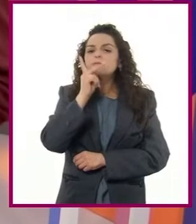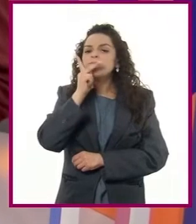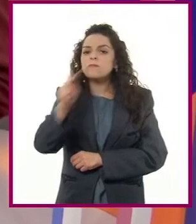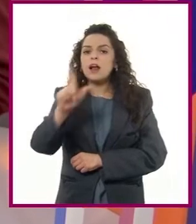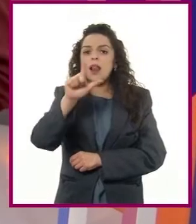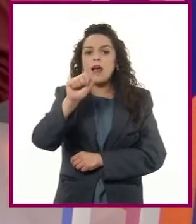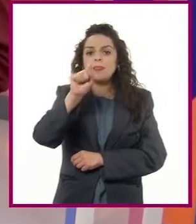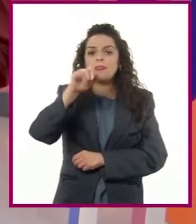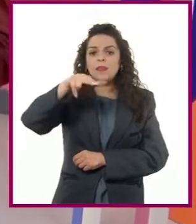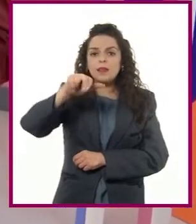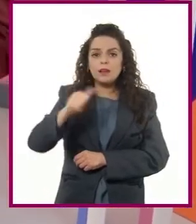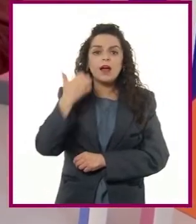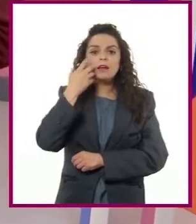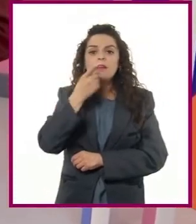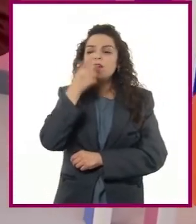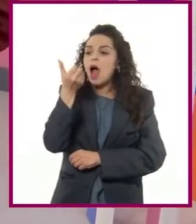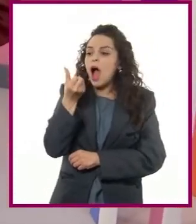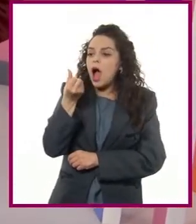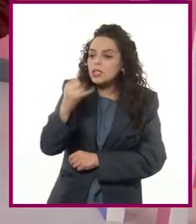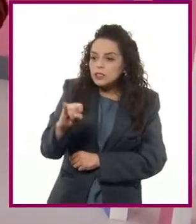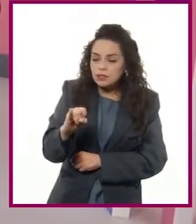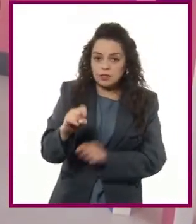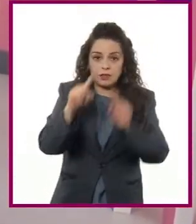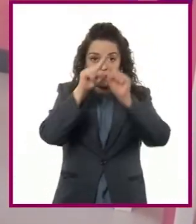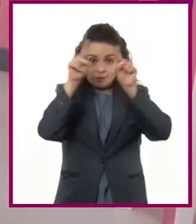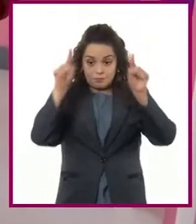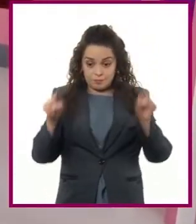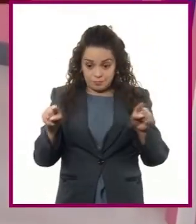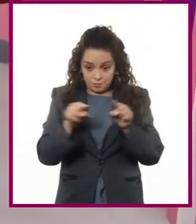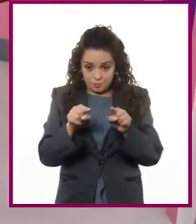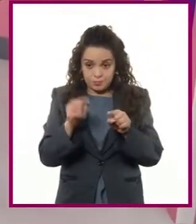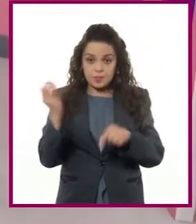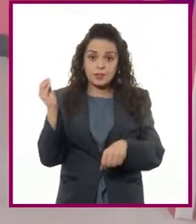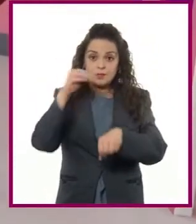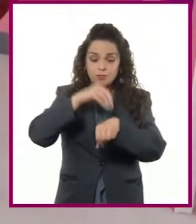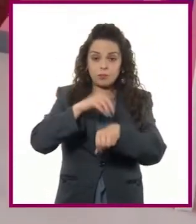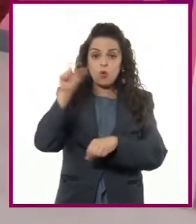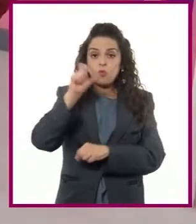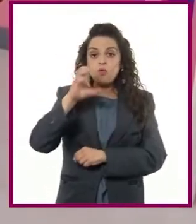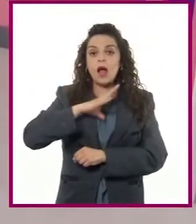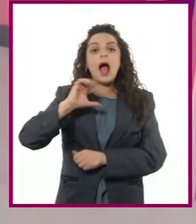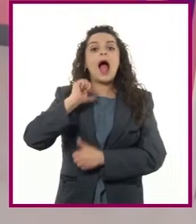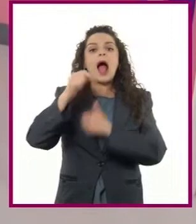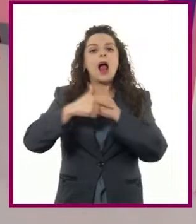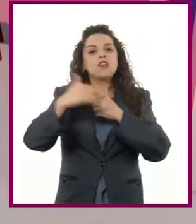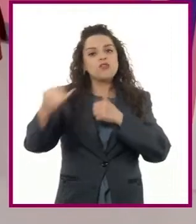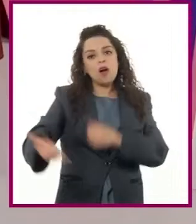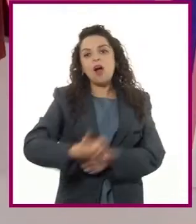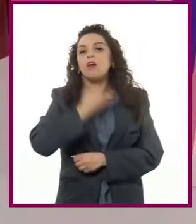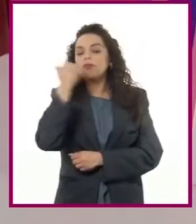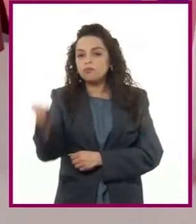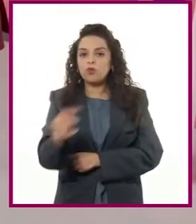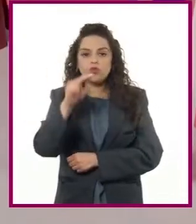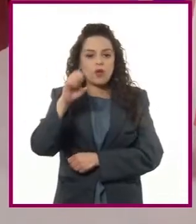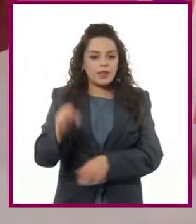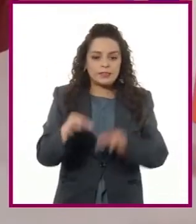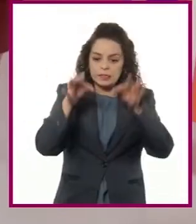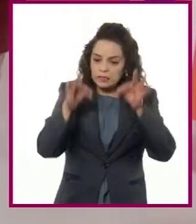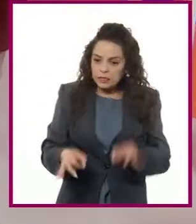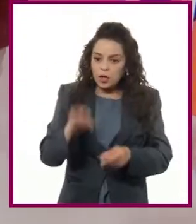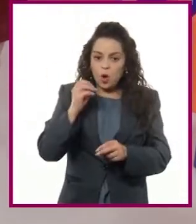significa así y la ponemos entre corchetes en una cita cuando hay algo erróneo, impreciso o